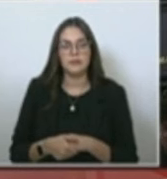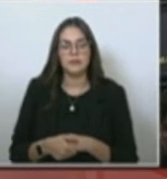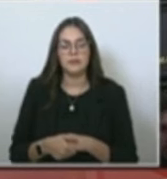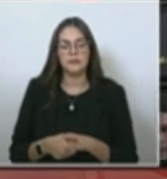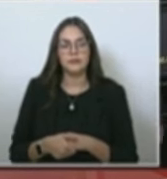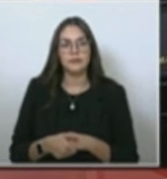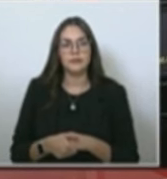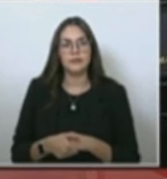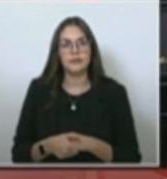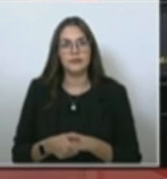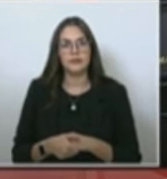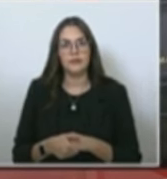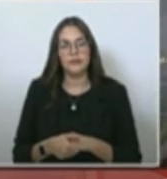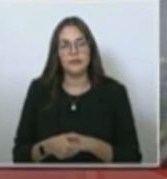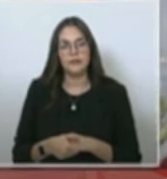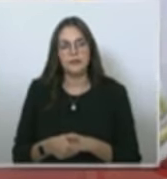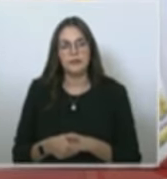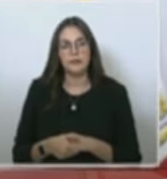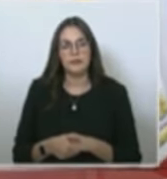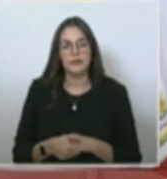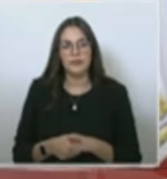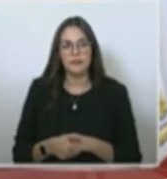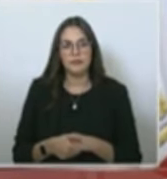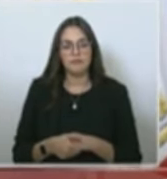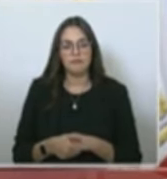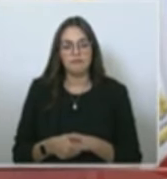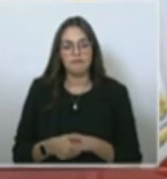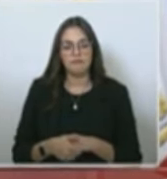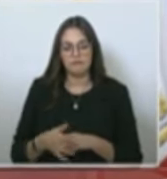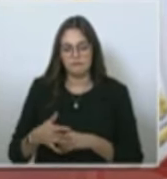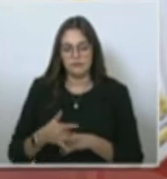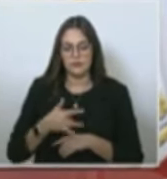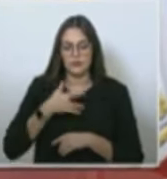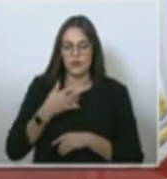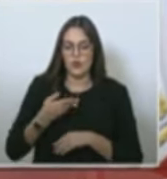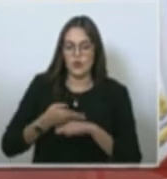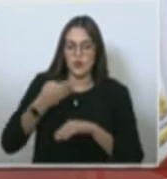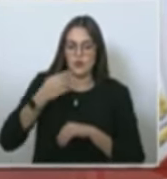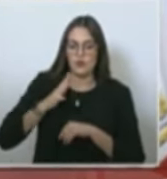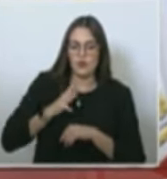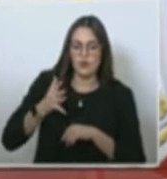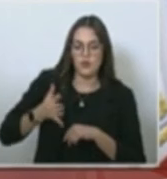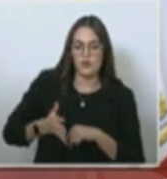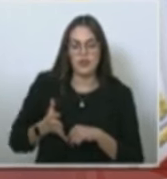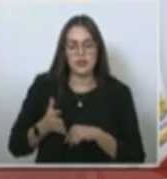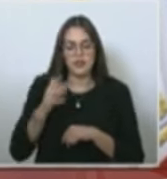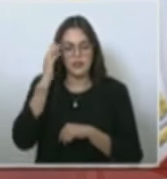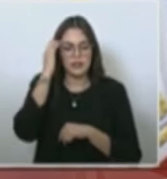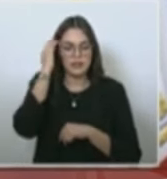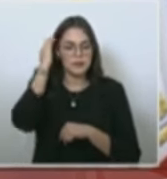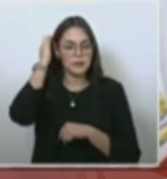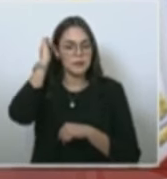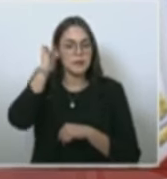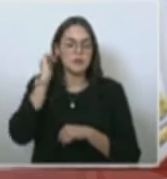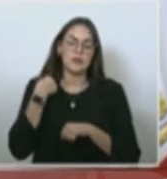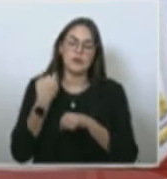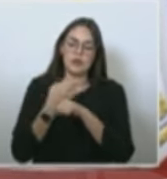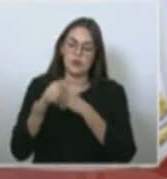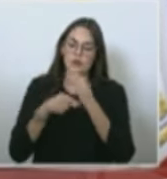Bueno, es un honor para mí estar en esta alta tribuna de la Nación, donde